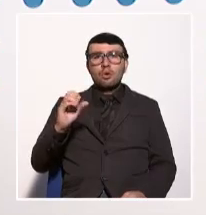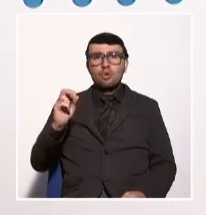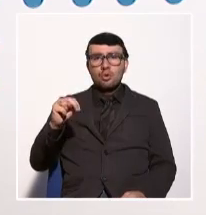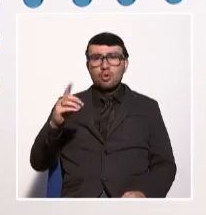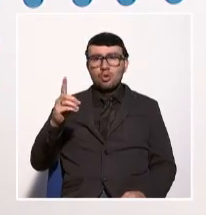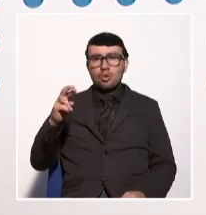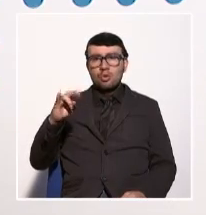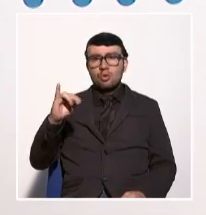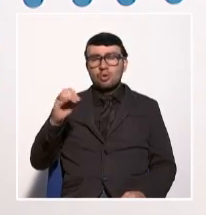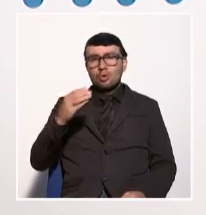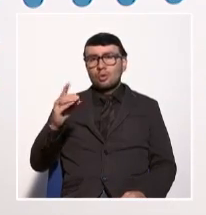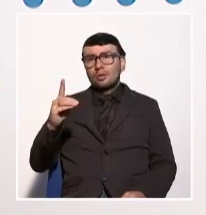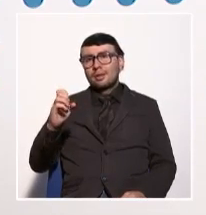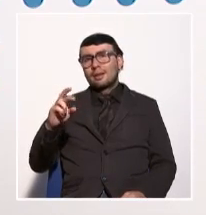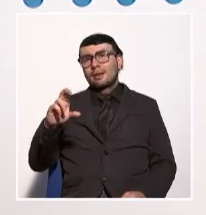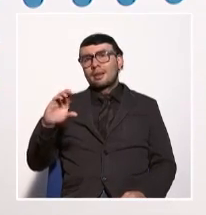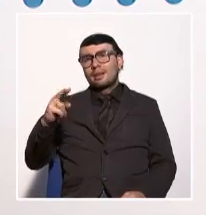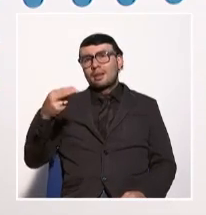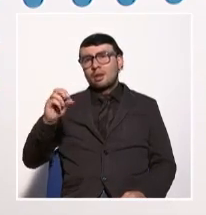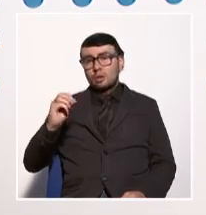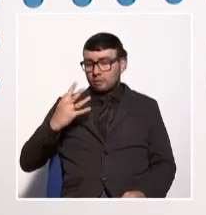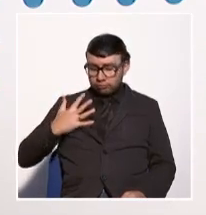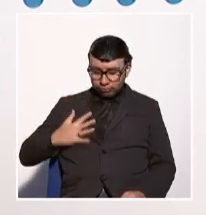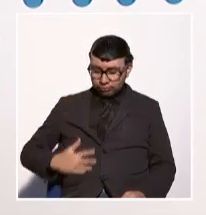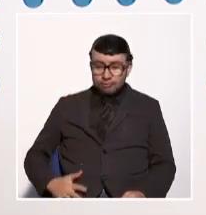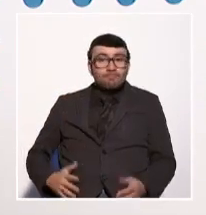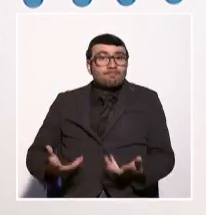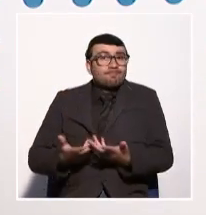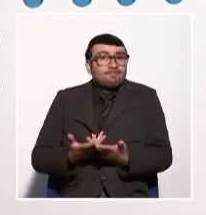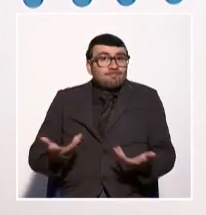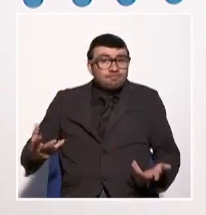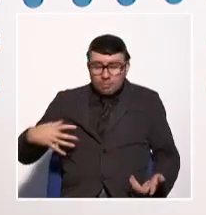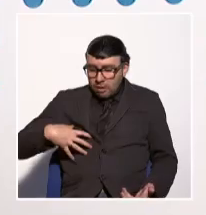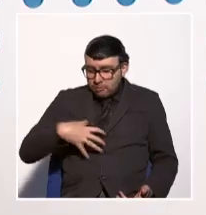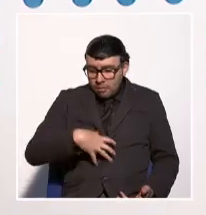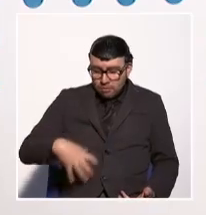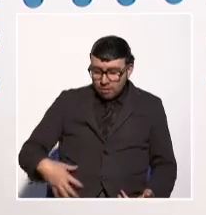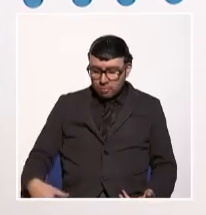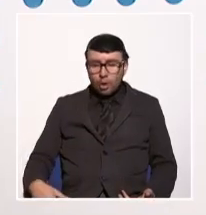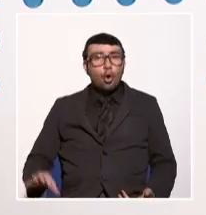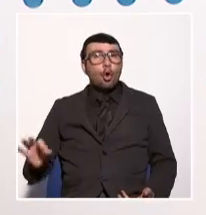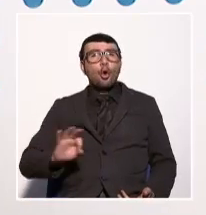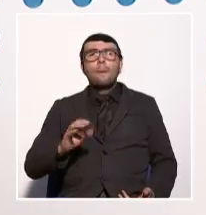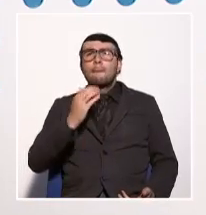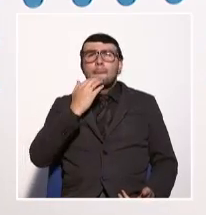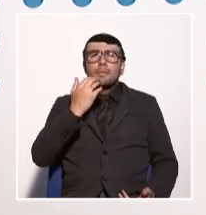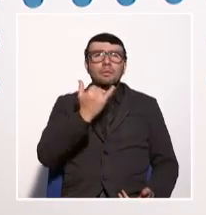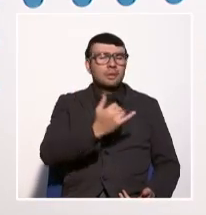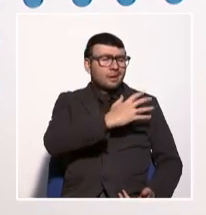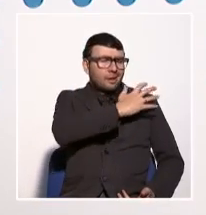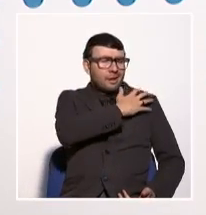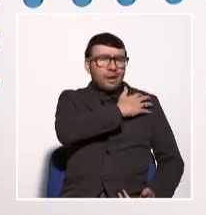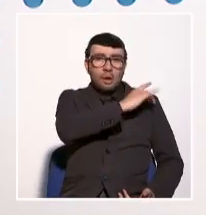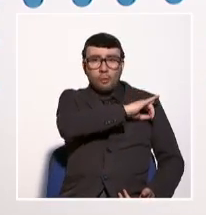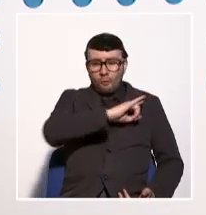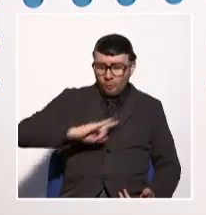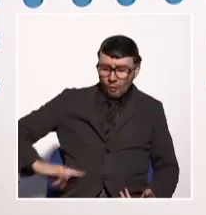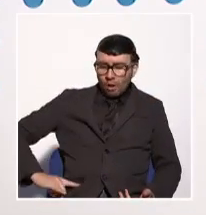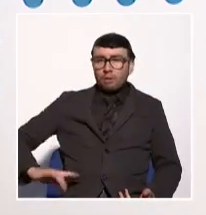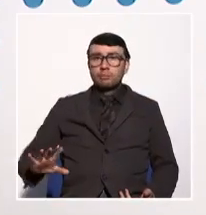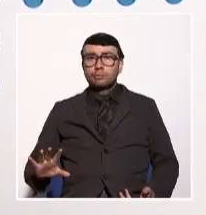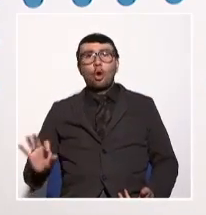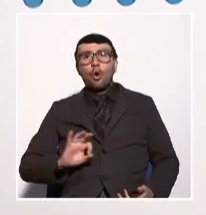cualquier estructura de estar nos pueda dolor o dolores irradiados puede ser un dolor incluso desde el pulmón